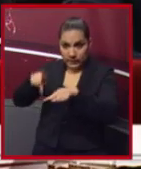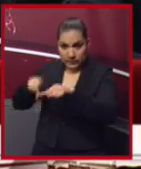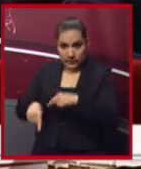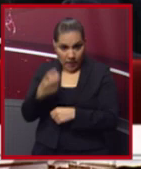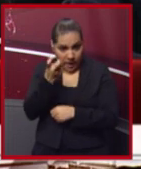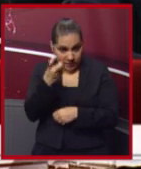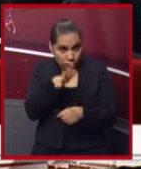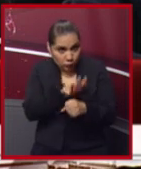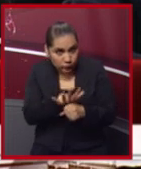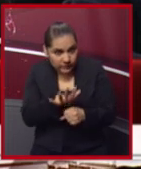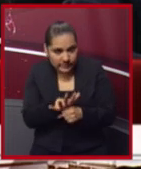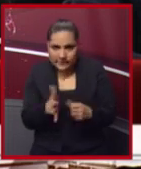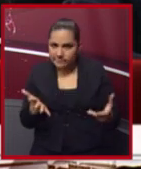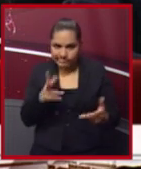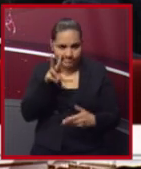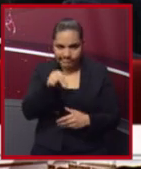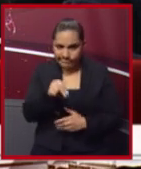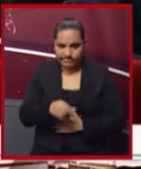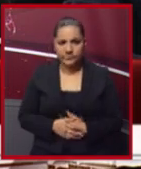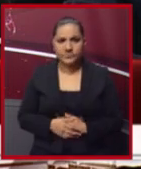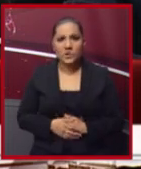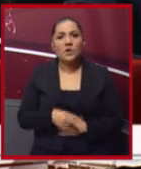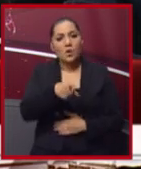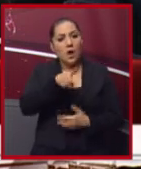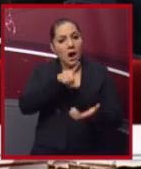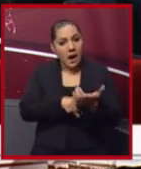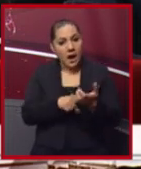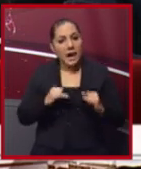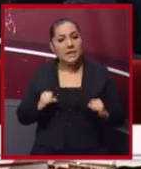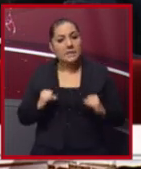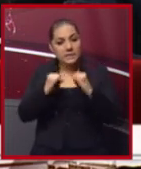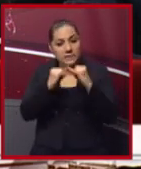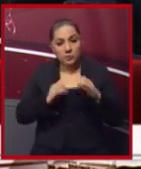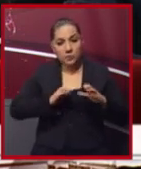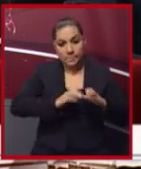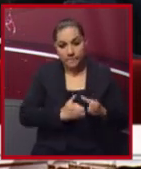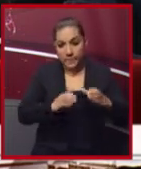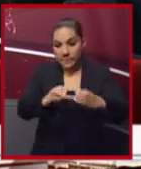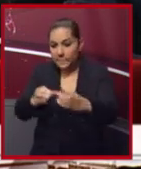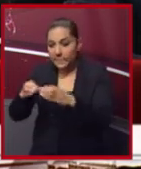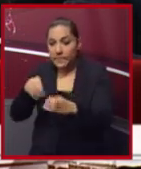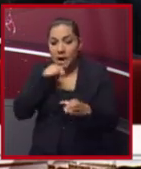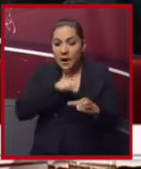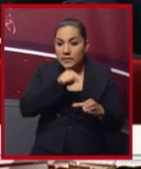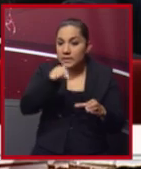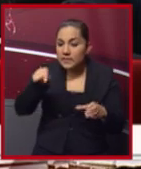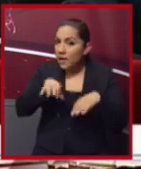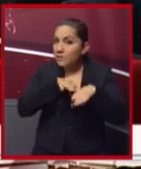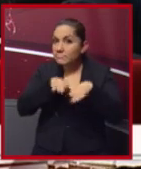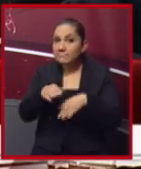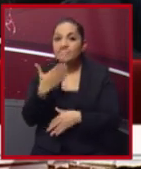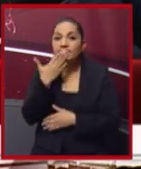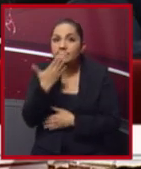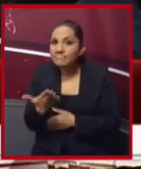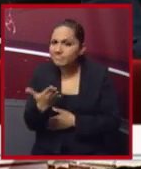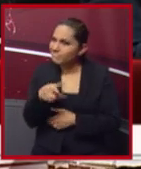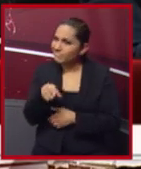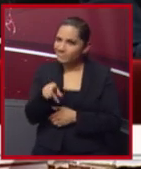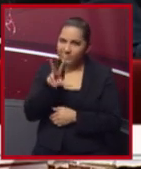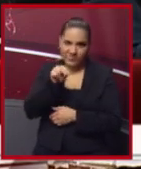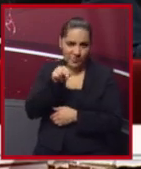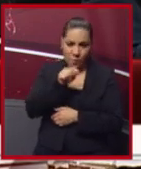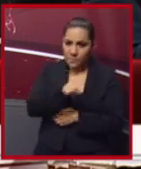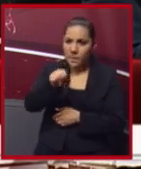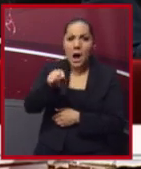No encubramos debilidades institucionales con reformas constitucionales. La Constitución no está para